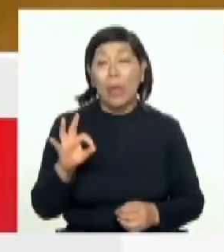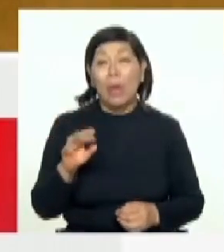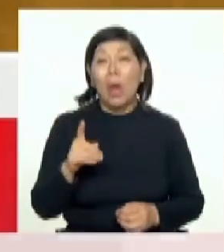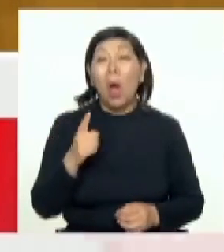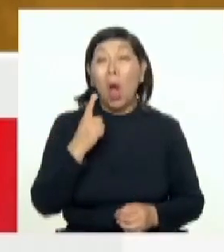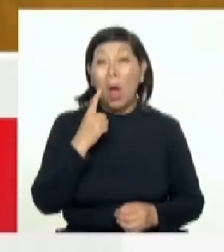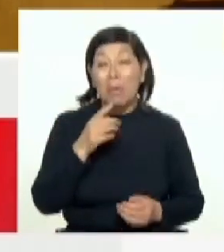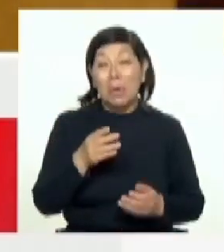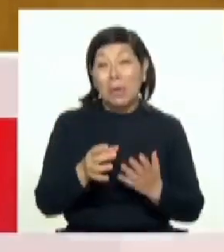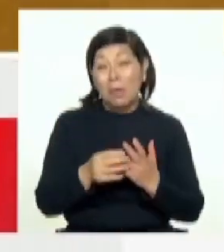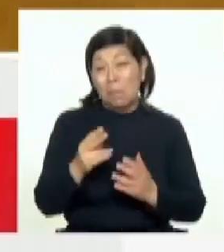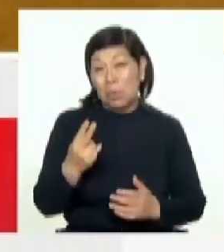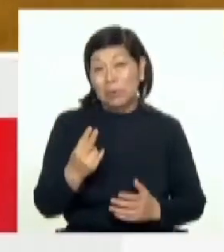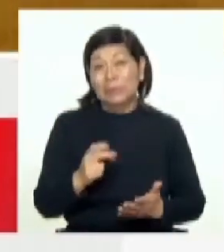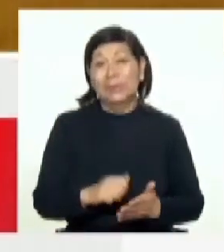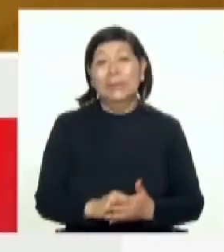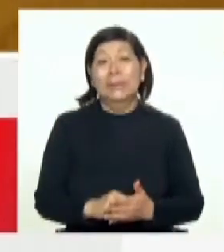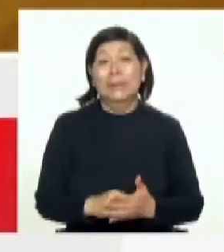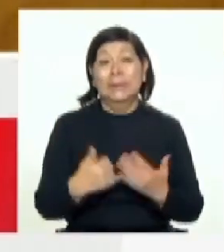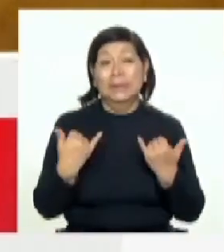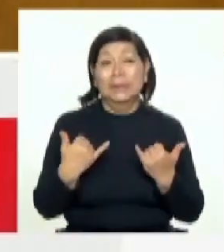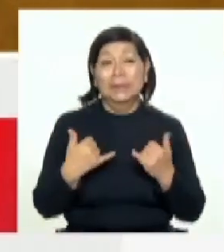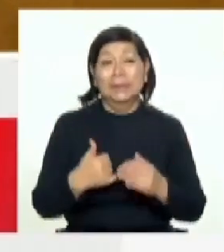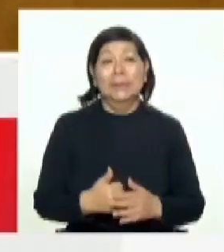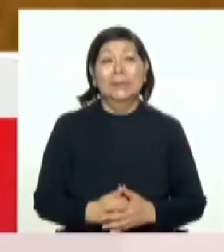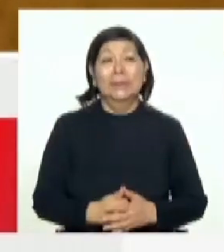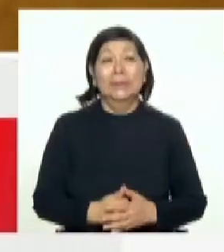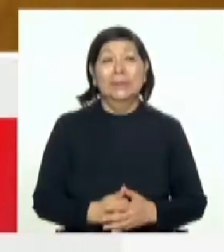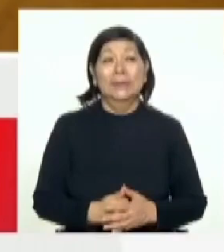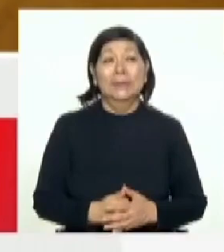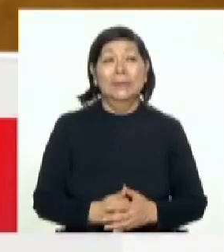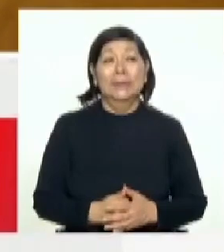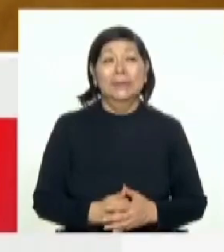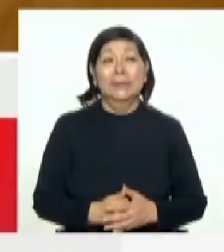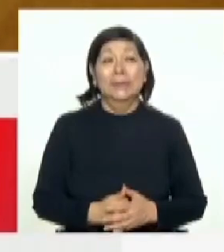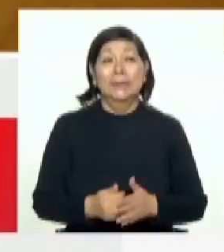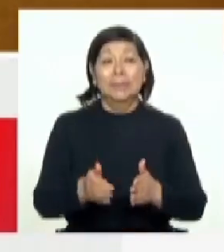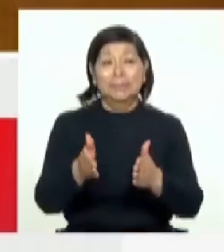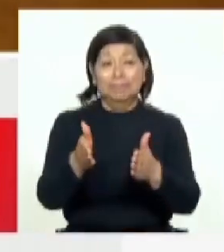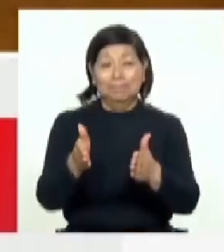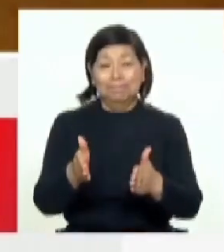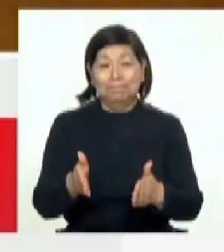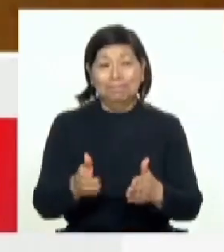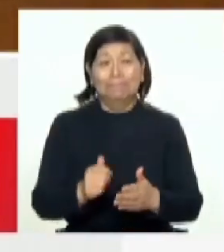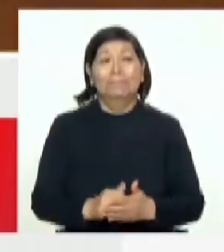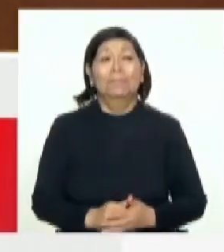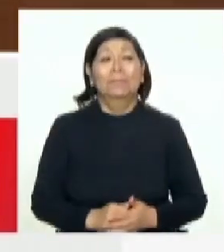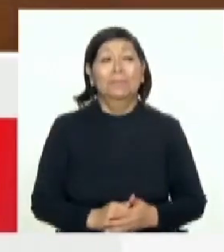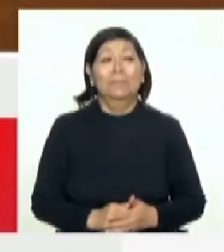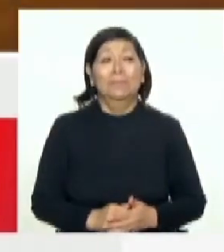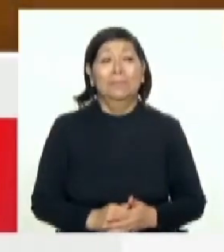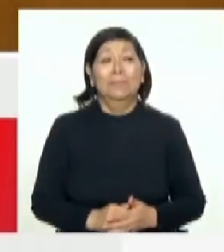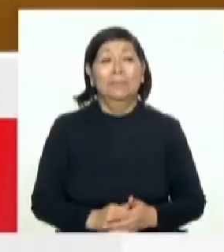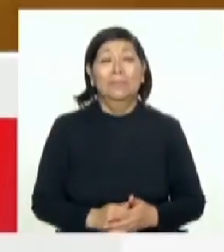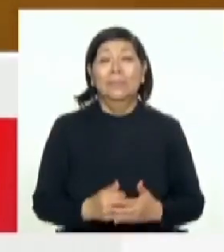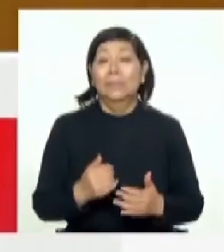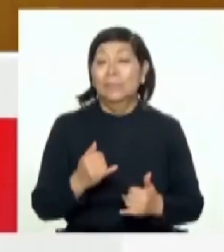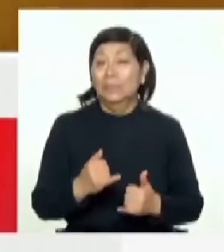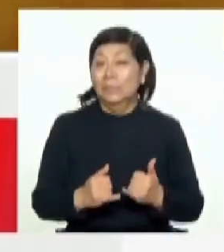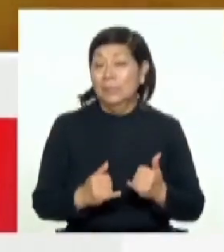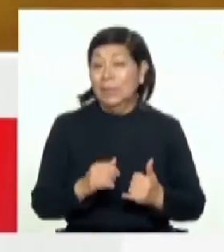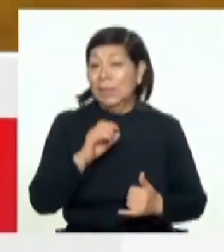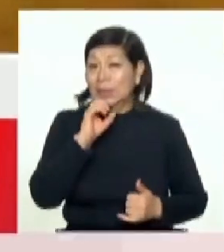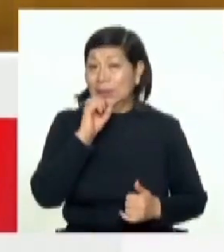orfandad, una viuda que se encuentra también aquí, justamente precisamente en el velorio. Y lo que en un primer momento